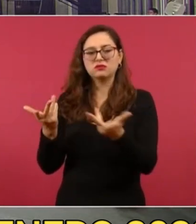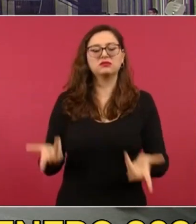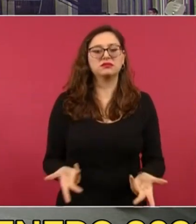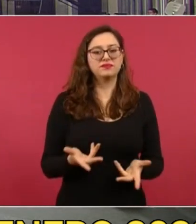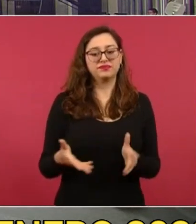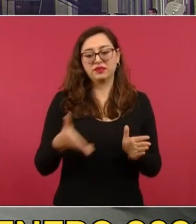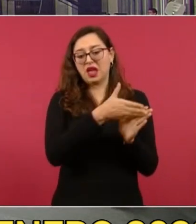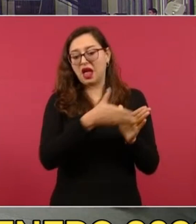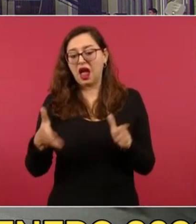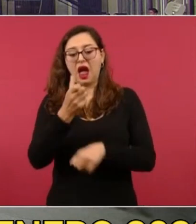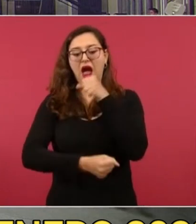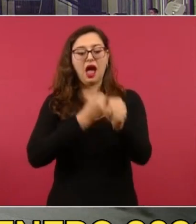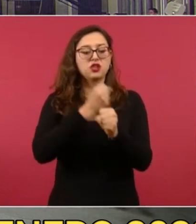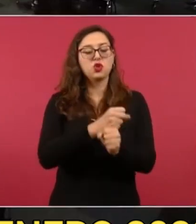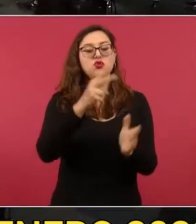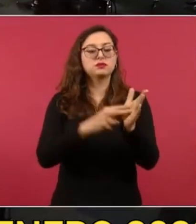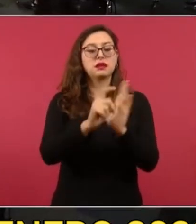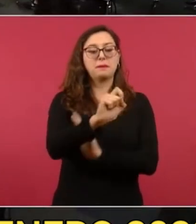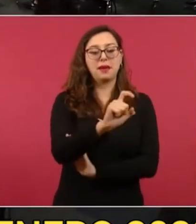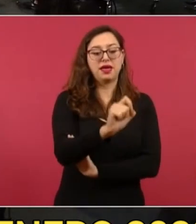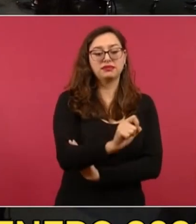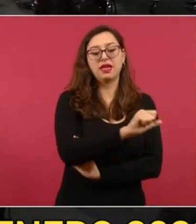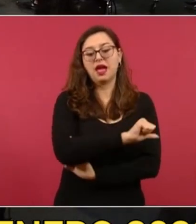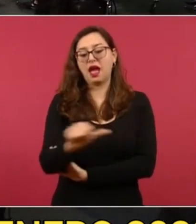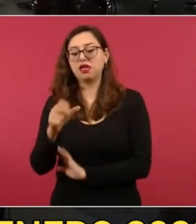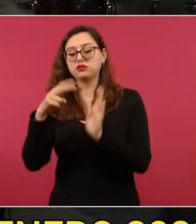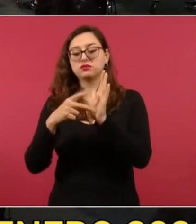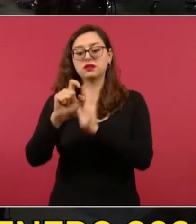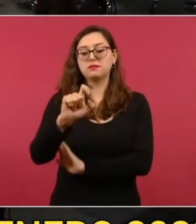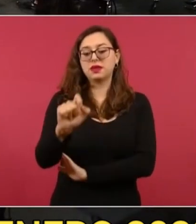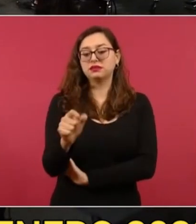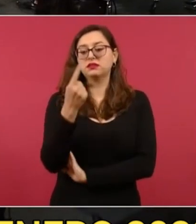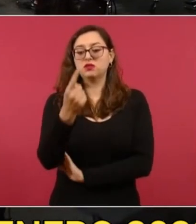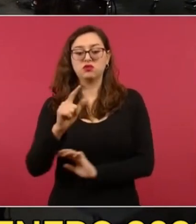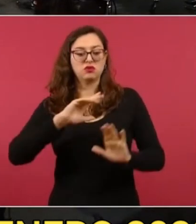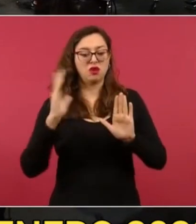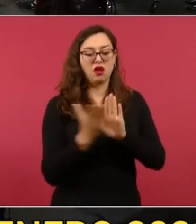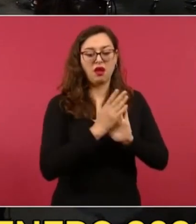del 2020 y julio del 2021 se han abierto